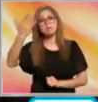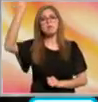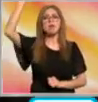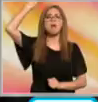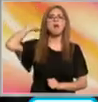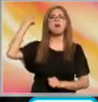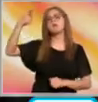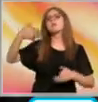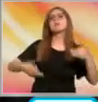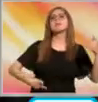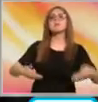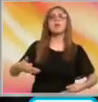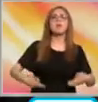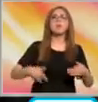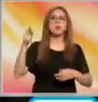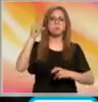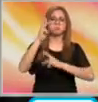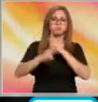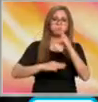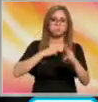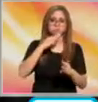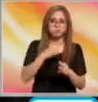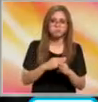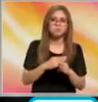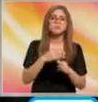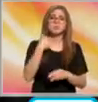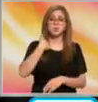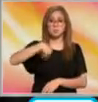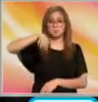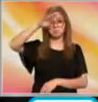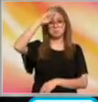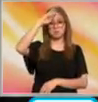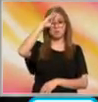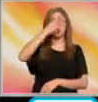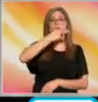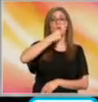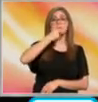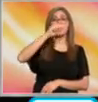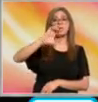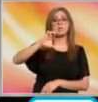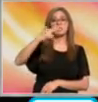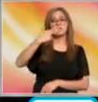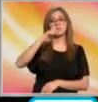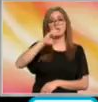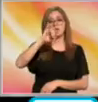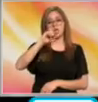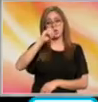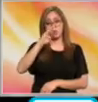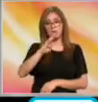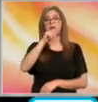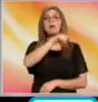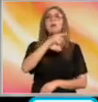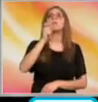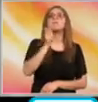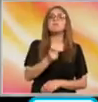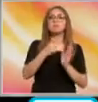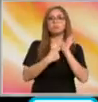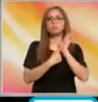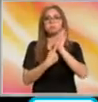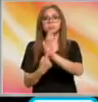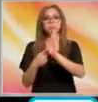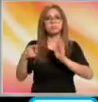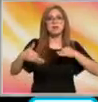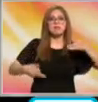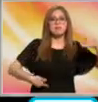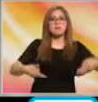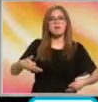del teatro del mundo. Yo creo que es la obra clásica de Chejov, ¿sí? Y aquí nos muestra esta